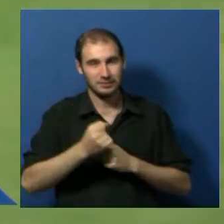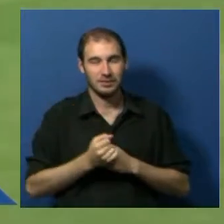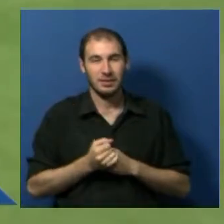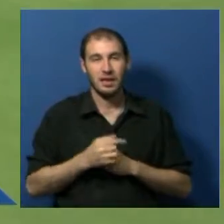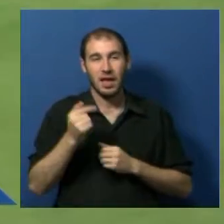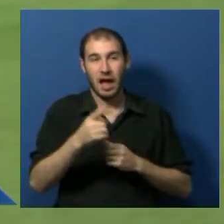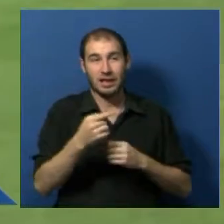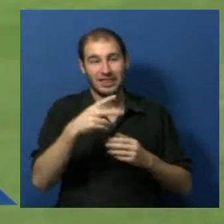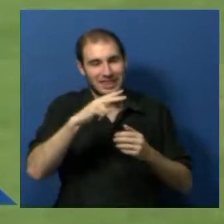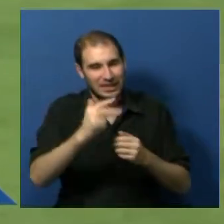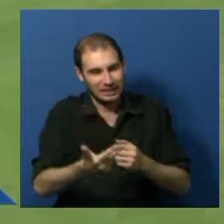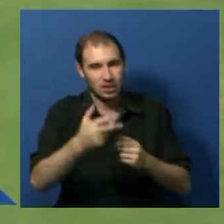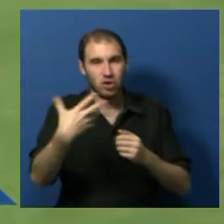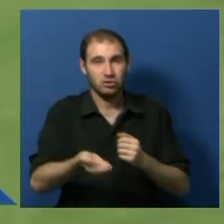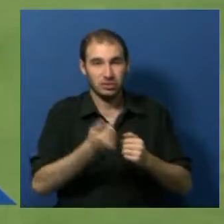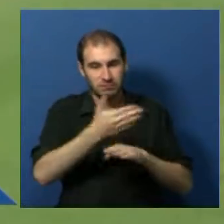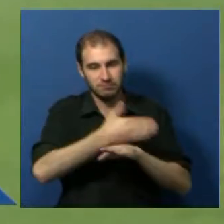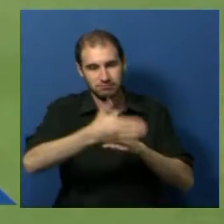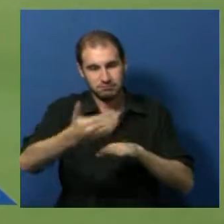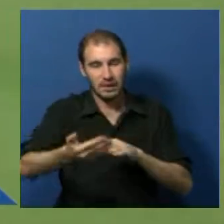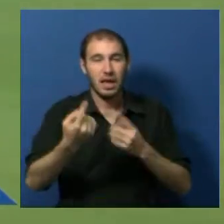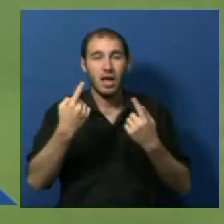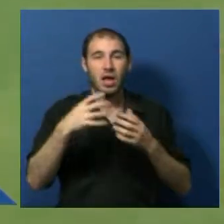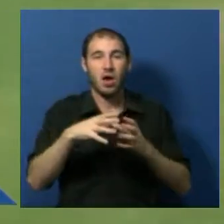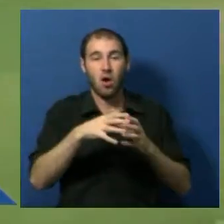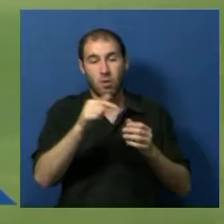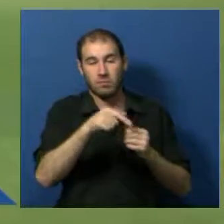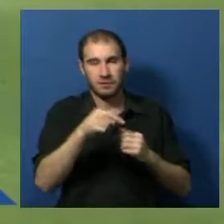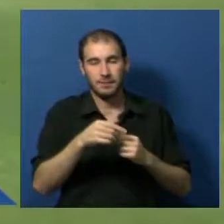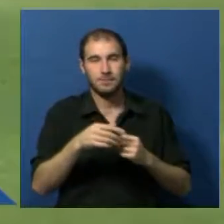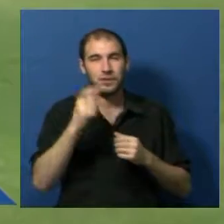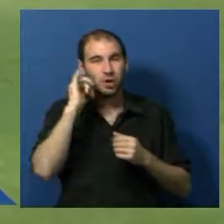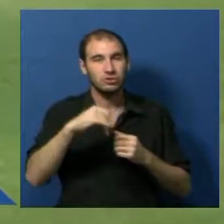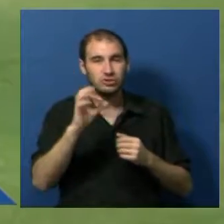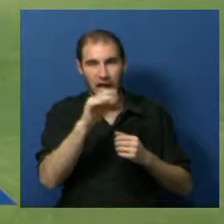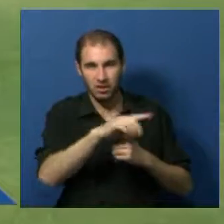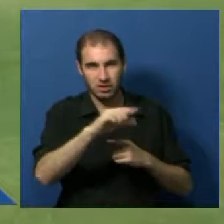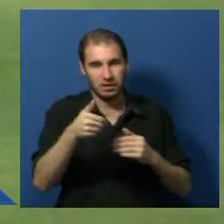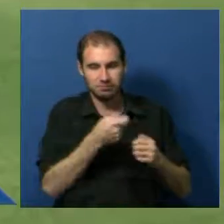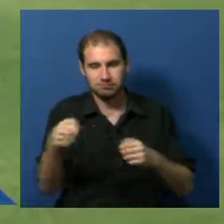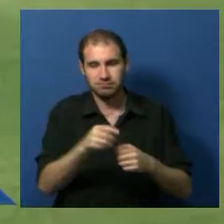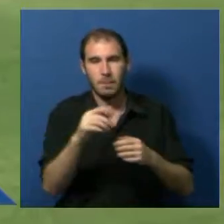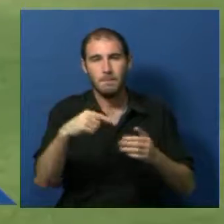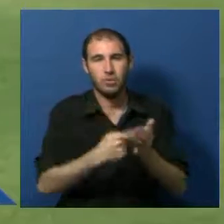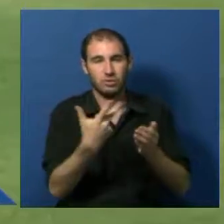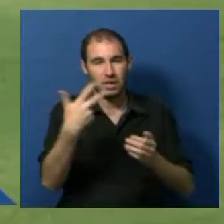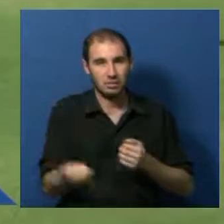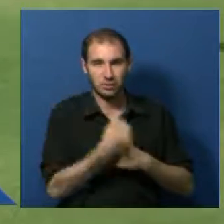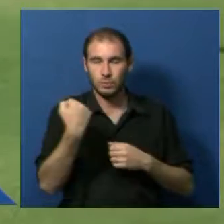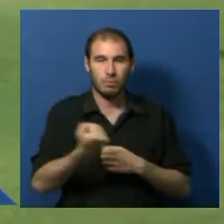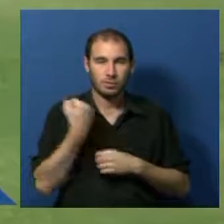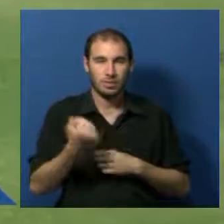intentar quedarse con el tercer partido de forma consecutiva. El gol lo iba a marcar Gonzalo el Toro Parisi para quedarse con los tres puntos